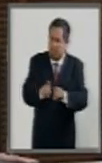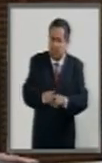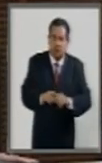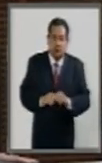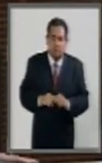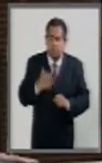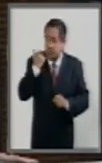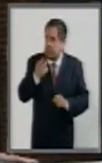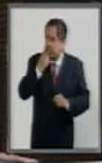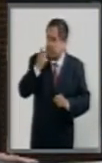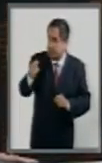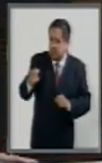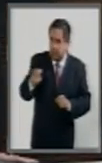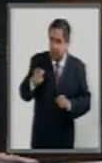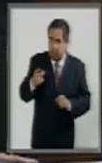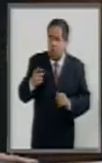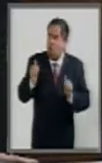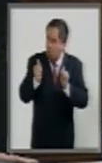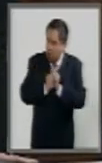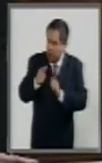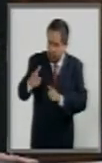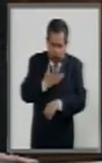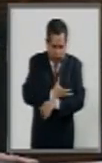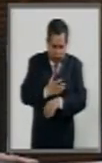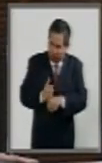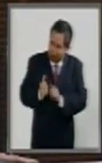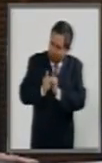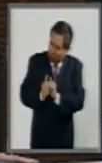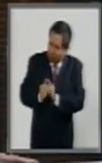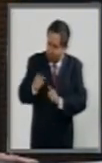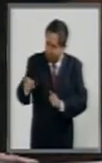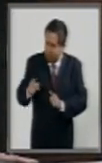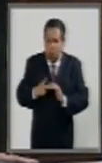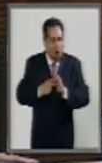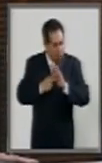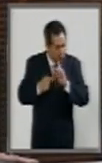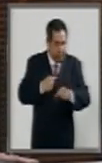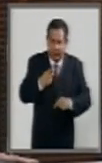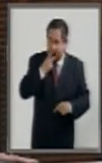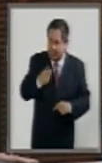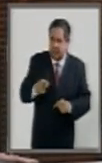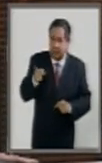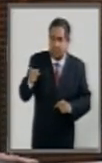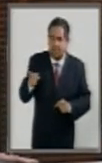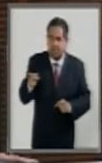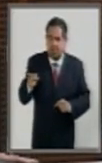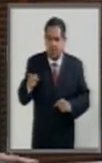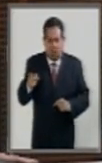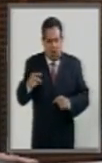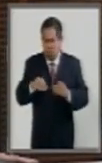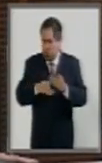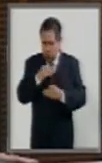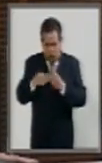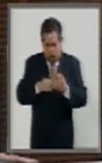Queremos decirte que vamos a estar contigo y reiteramos que en todo